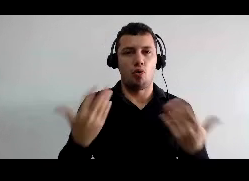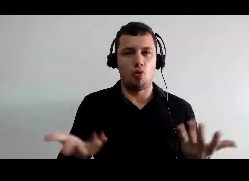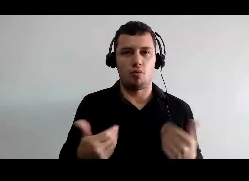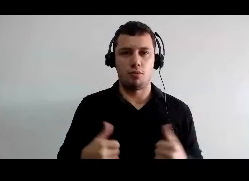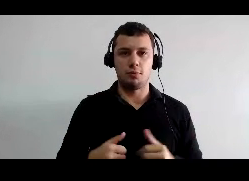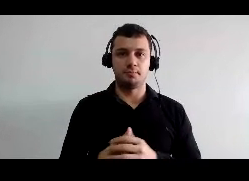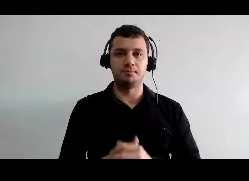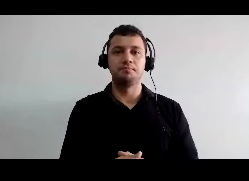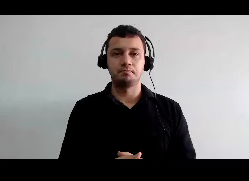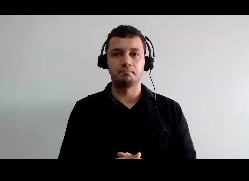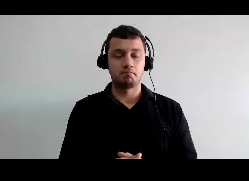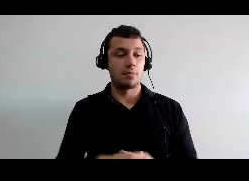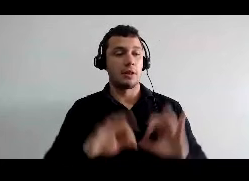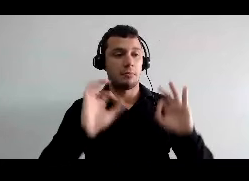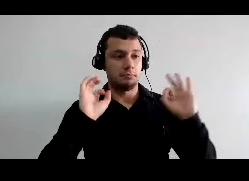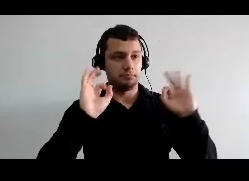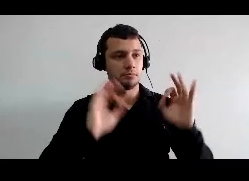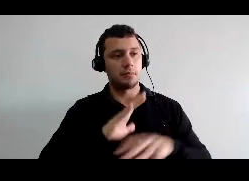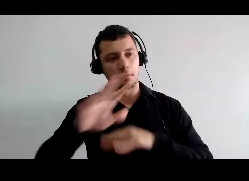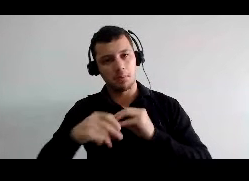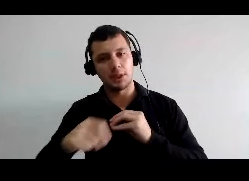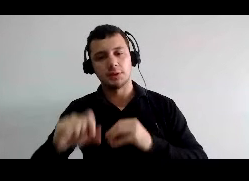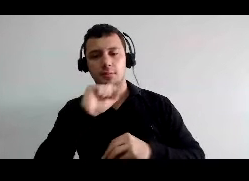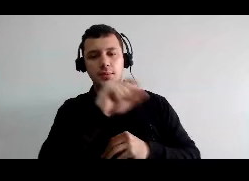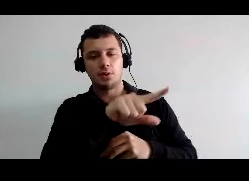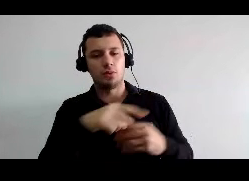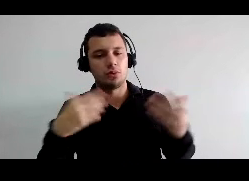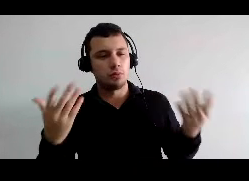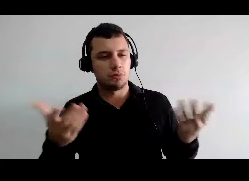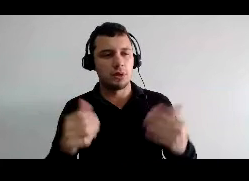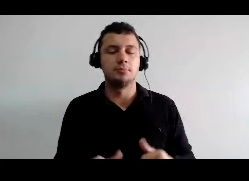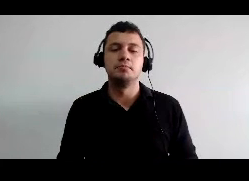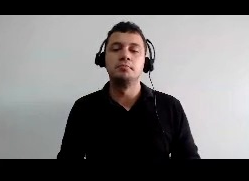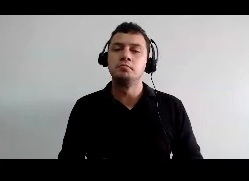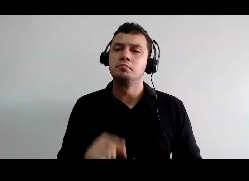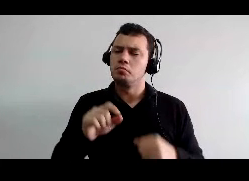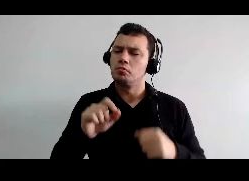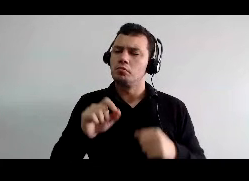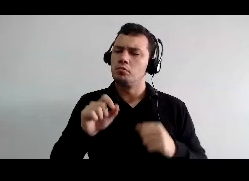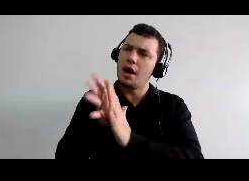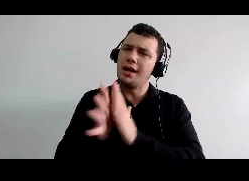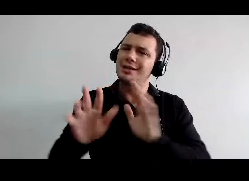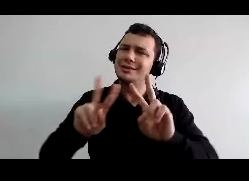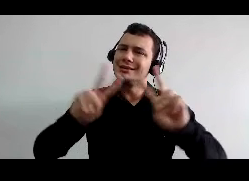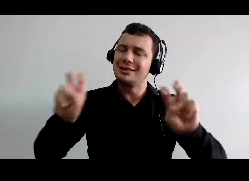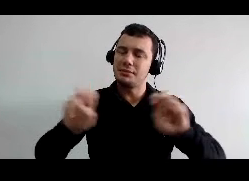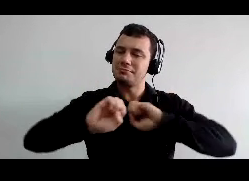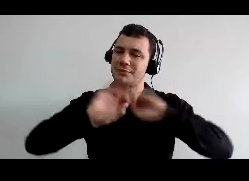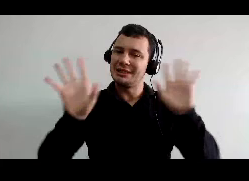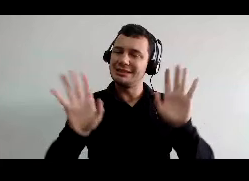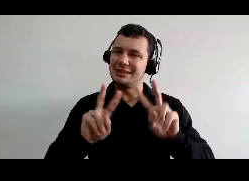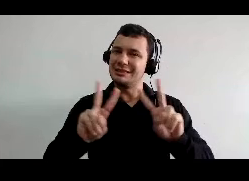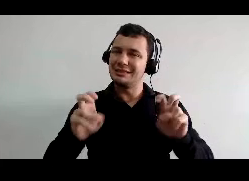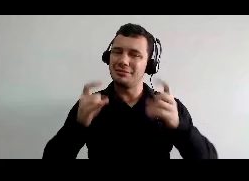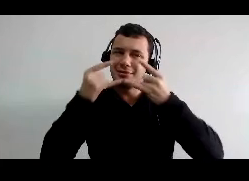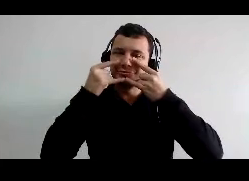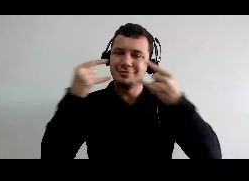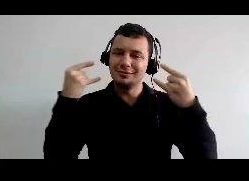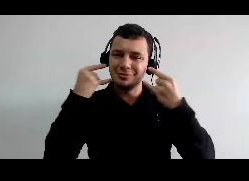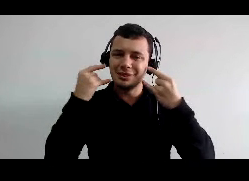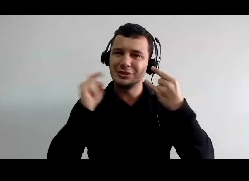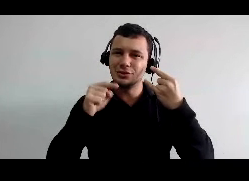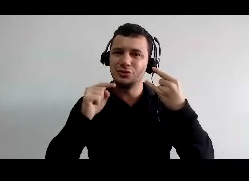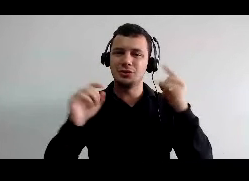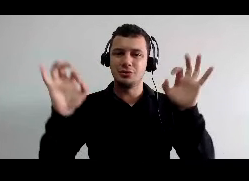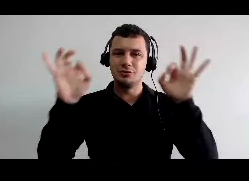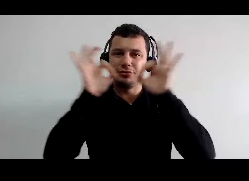Perfecto. También adicional nos preguntan que si podemos dar un poco más de claridad sobre las mascarillas que se están comercializando con filtros a los